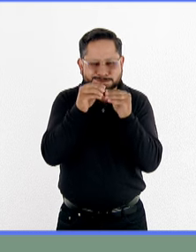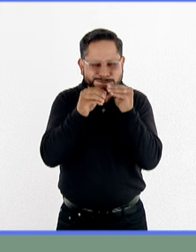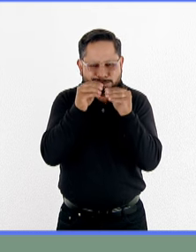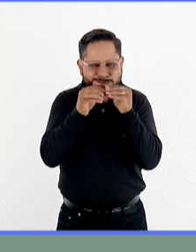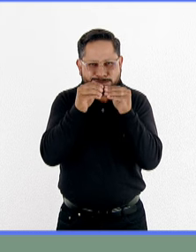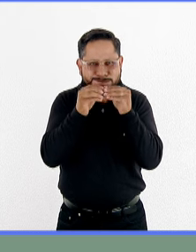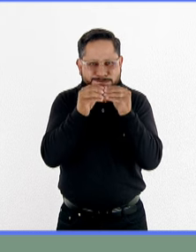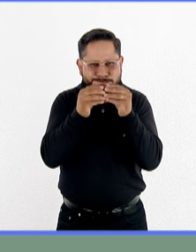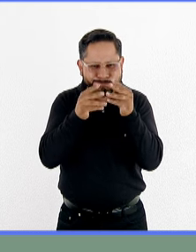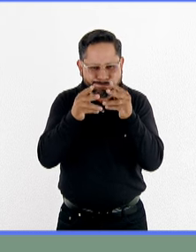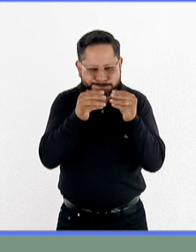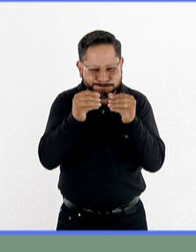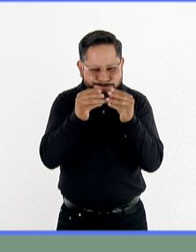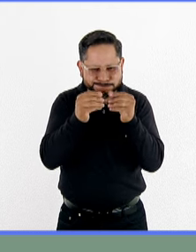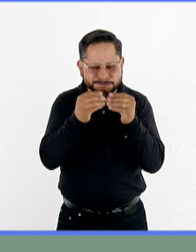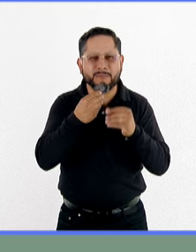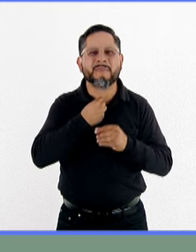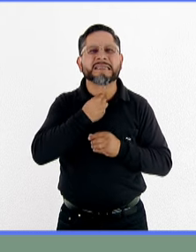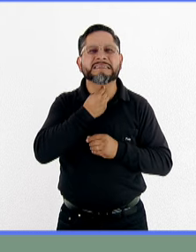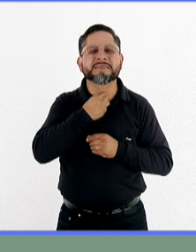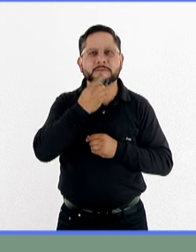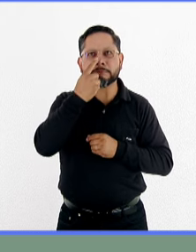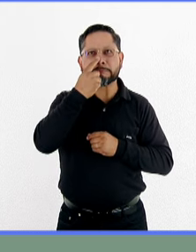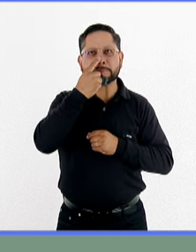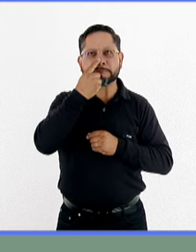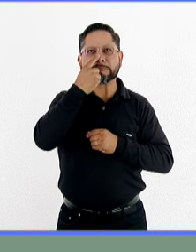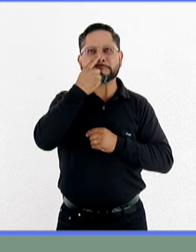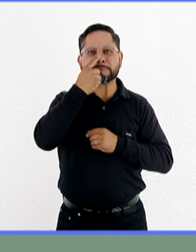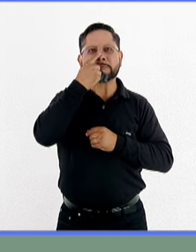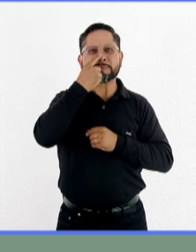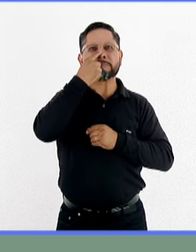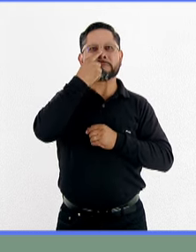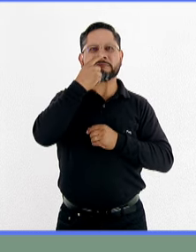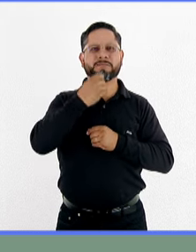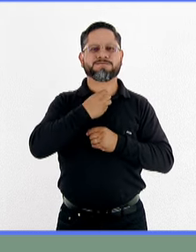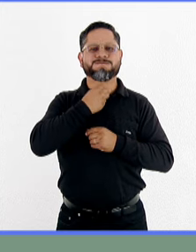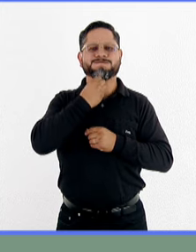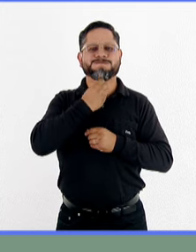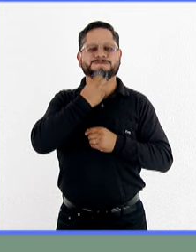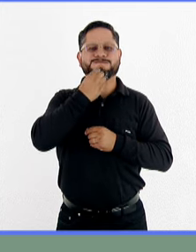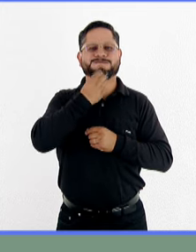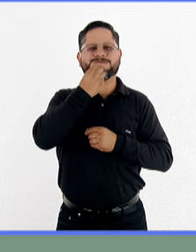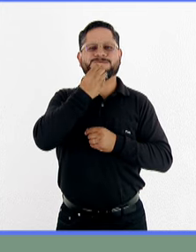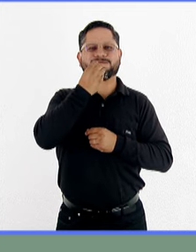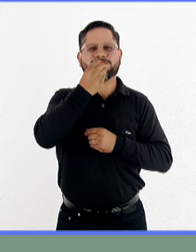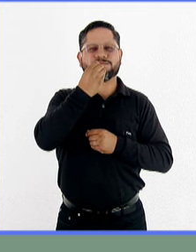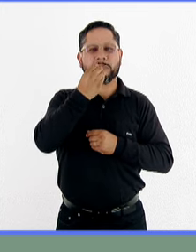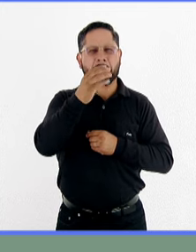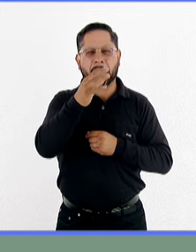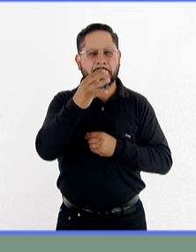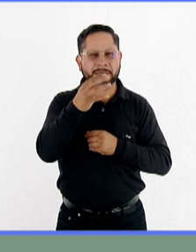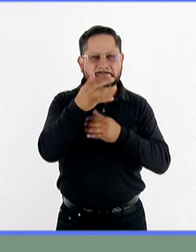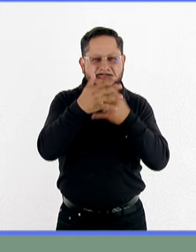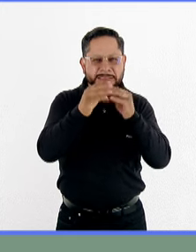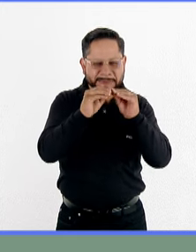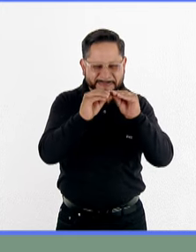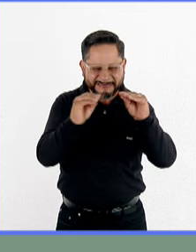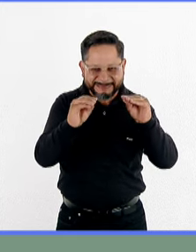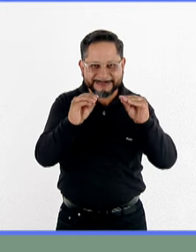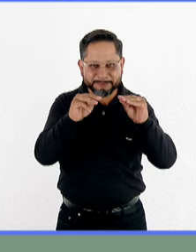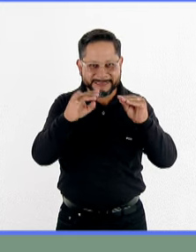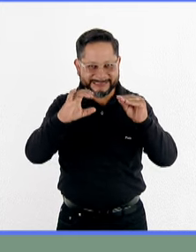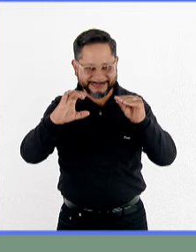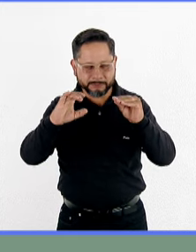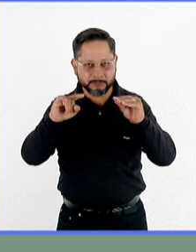Las vibrisas nasales solo están en el vestíbulo de la nariz y tienden a filtrar y retener partículas grandes mayores de 15 micras de diámetro.